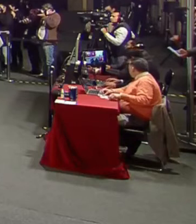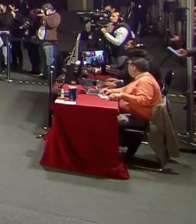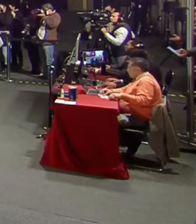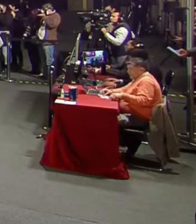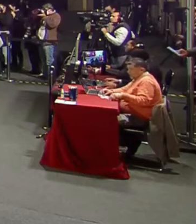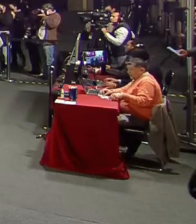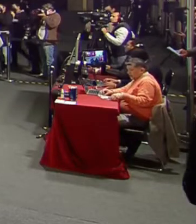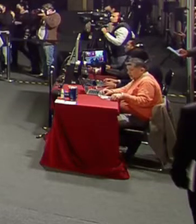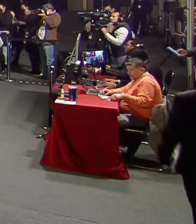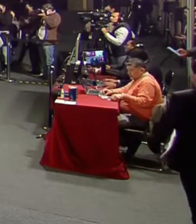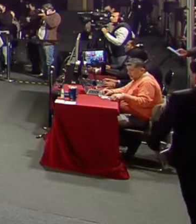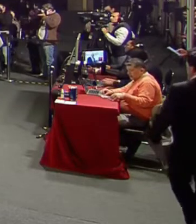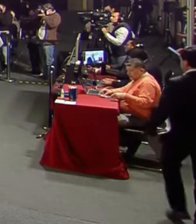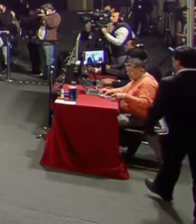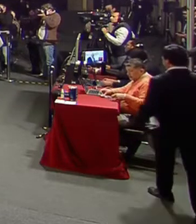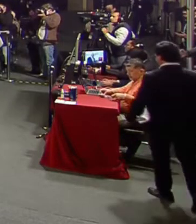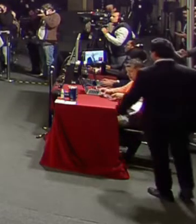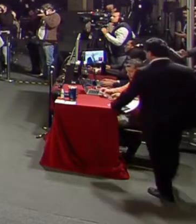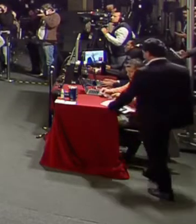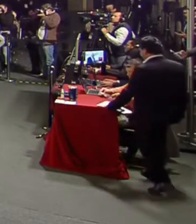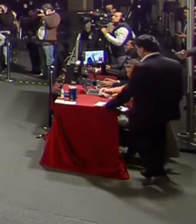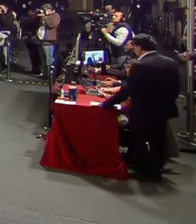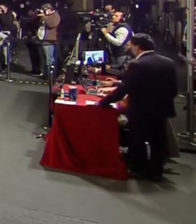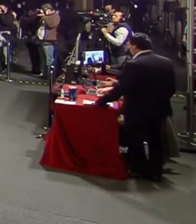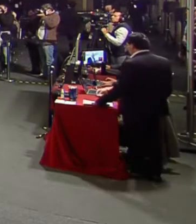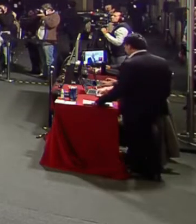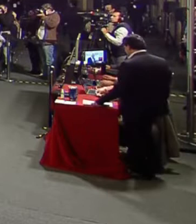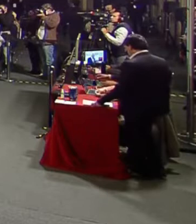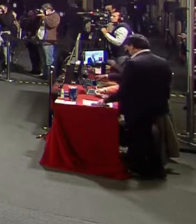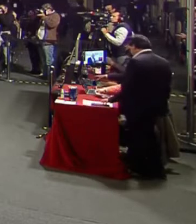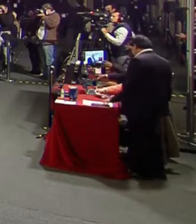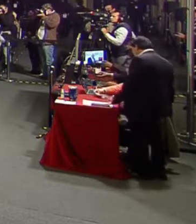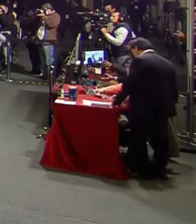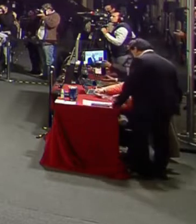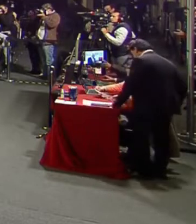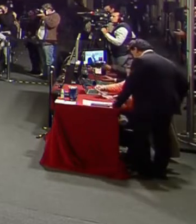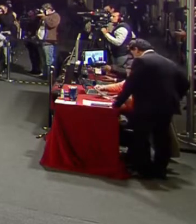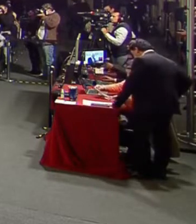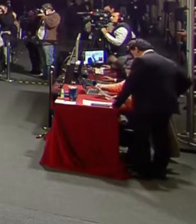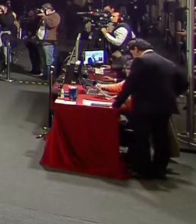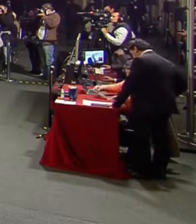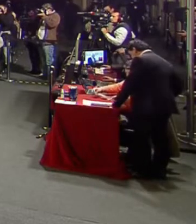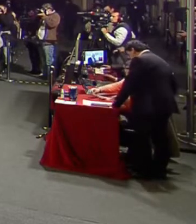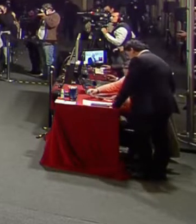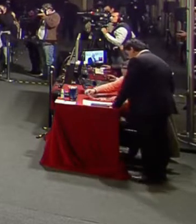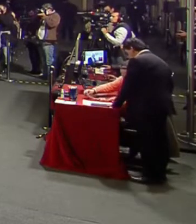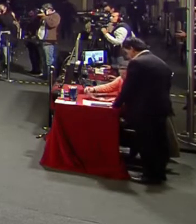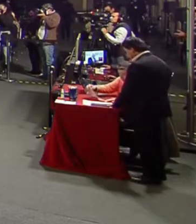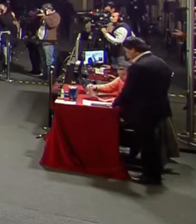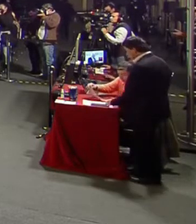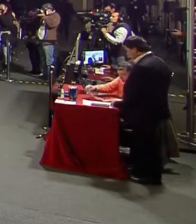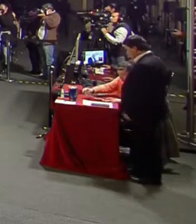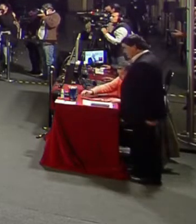Este miércoles, que corresponde a informar sobre quién es quién en